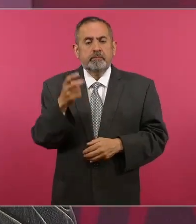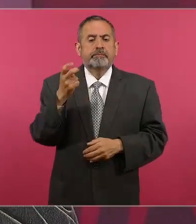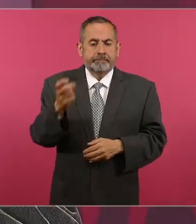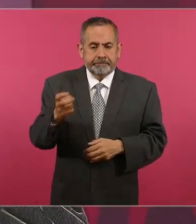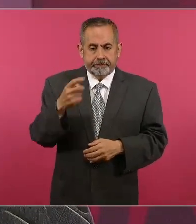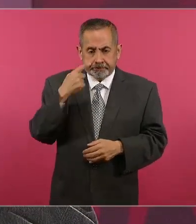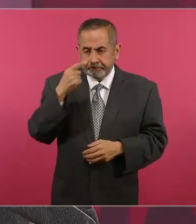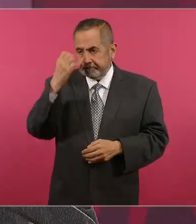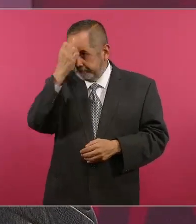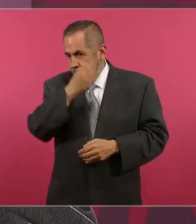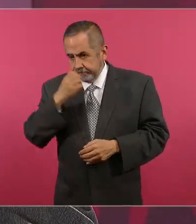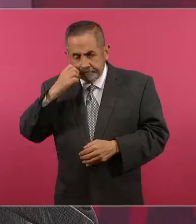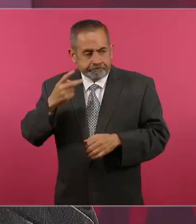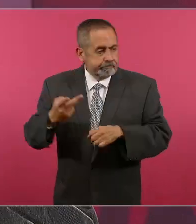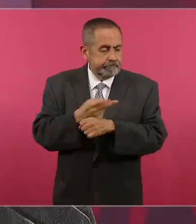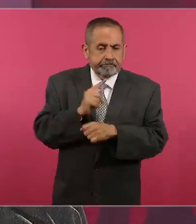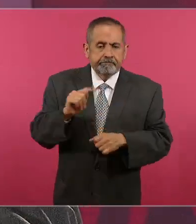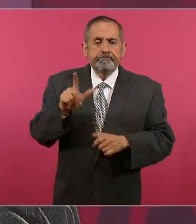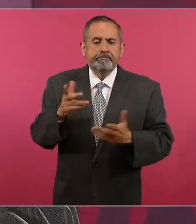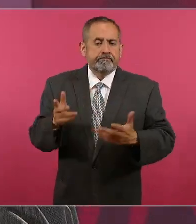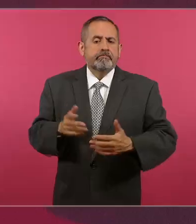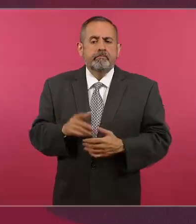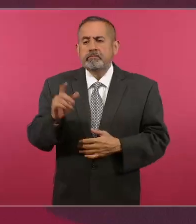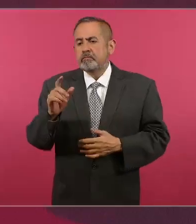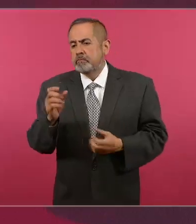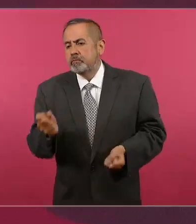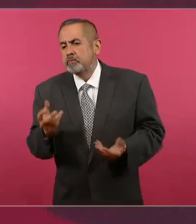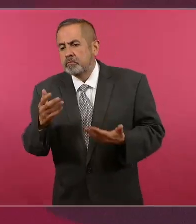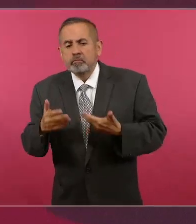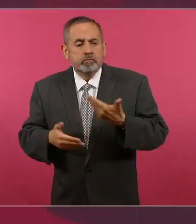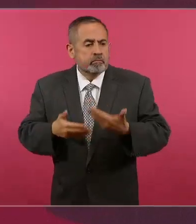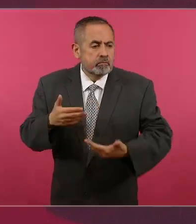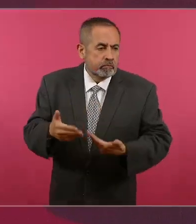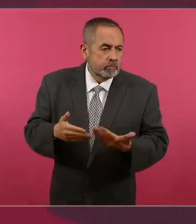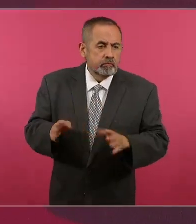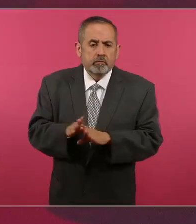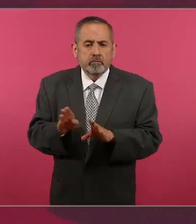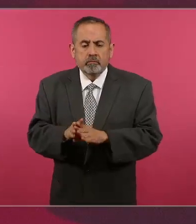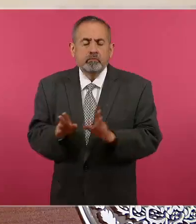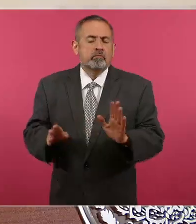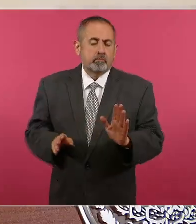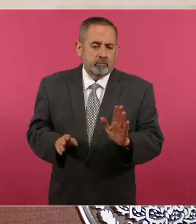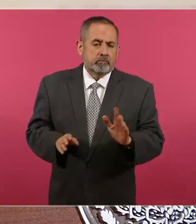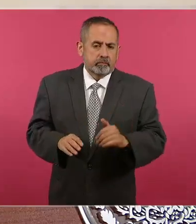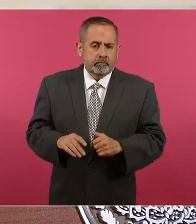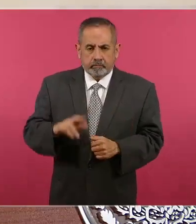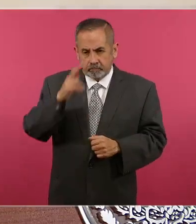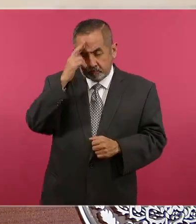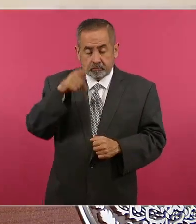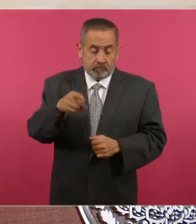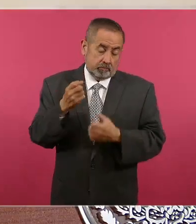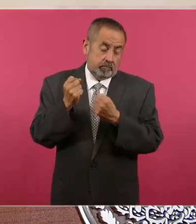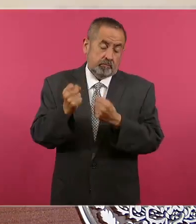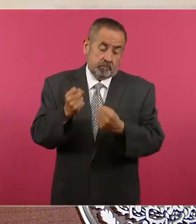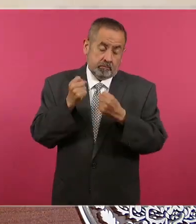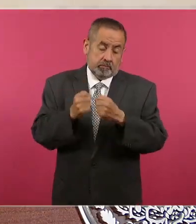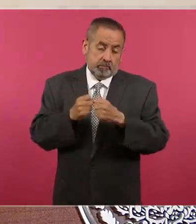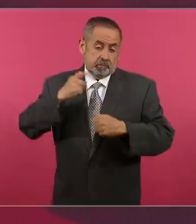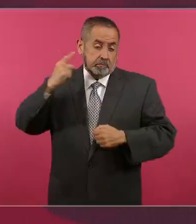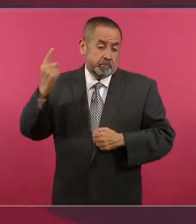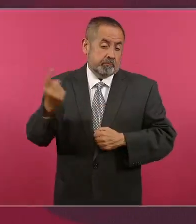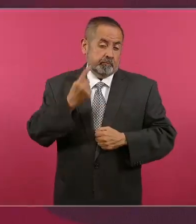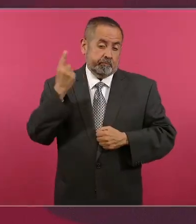vamos a hacer una evaluación de cuánto se ha avanzado, porque si se acuerdan fue muy fuerte ahí el